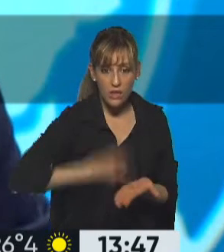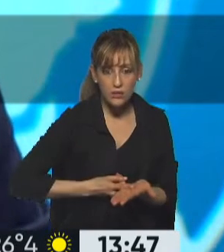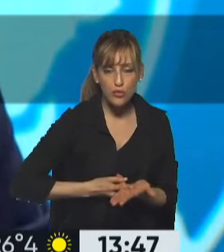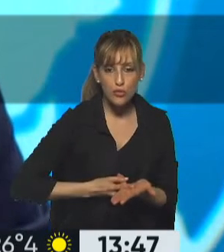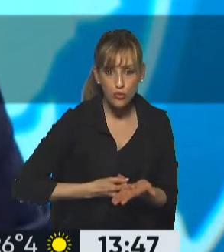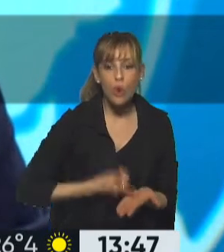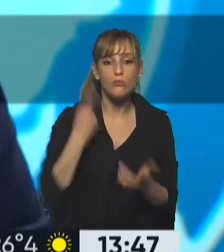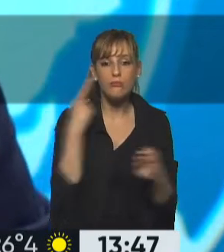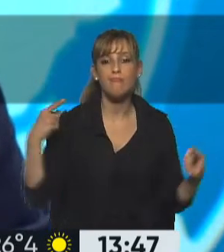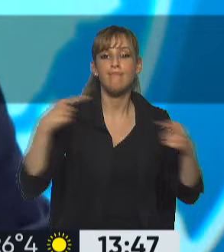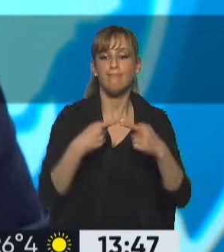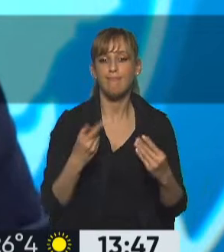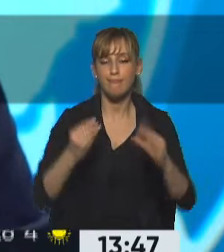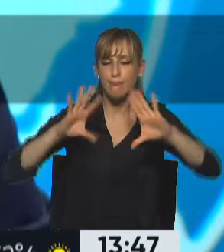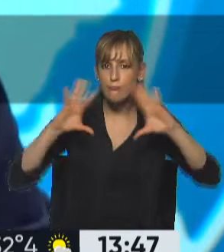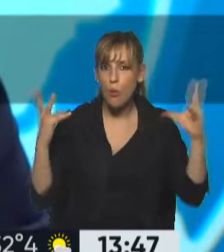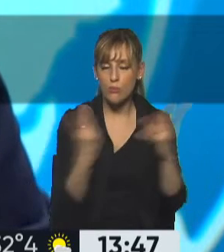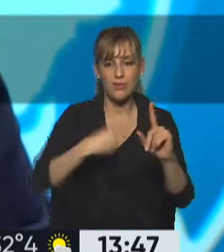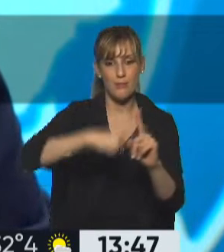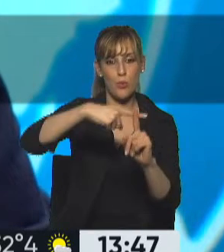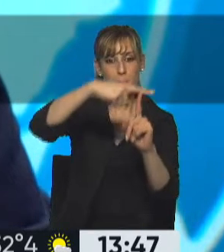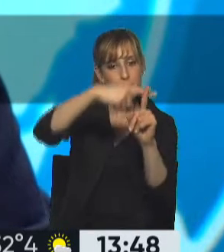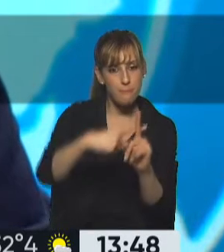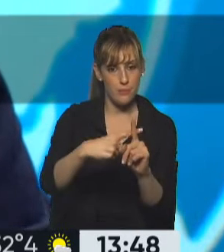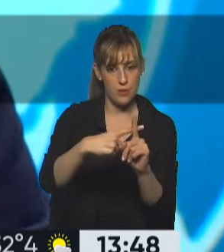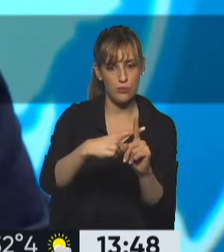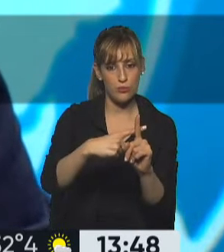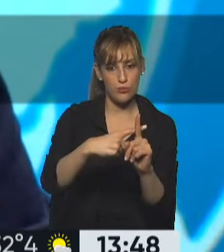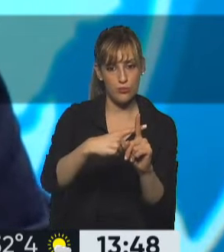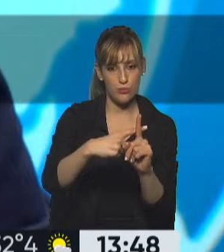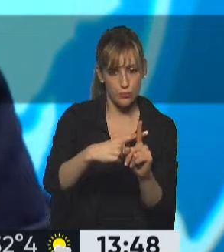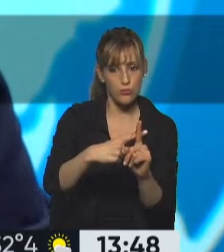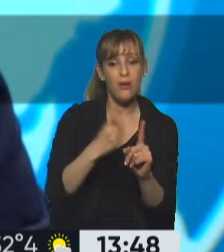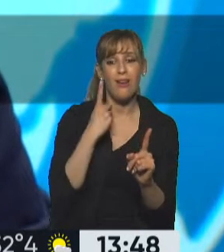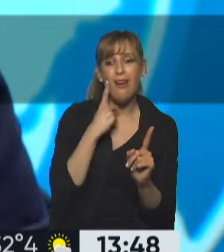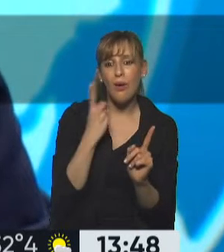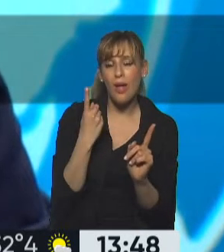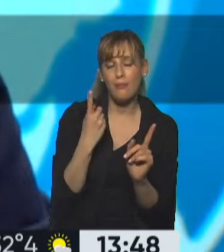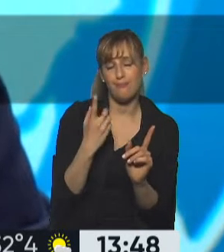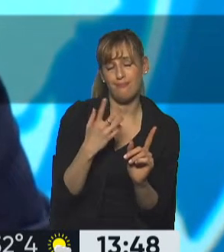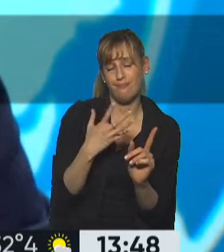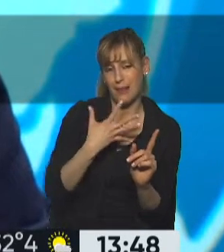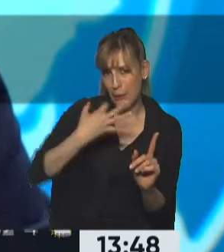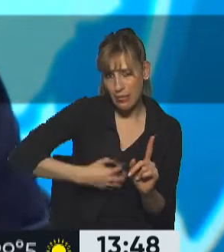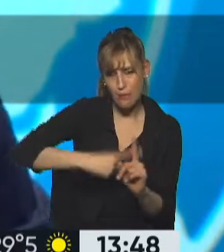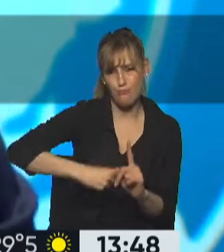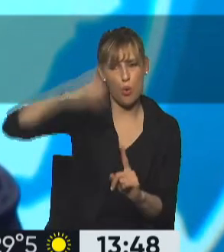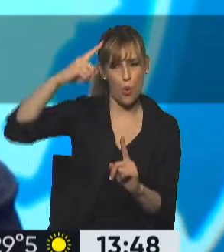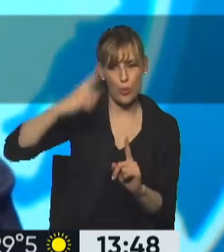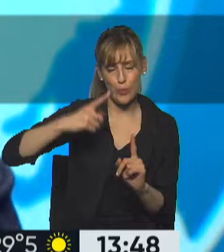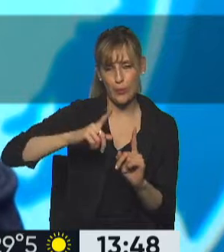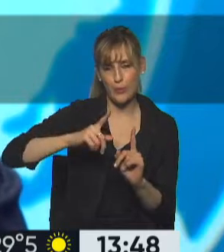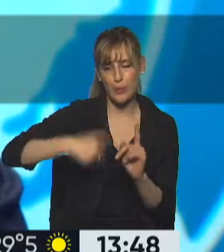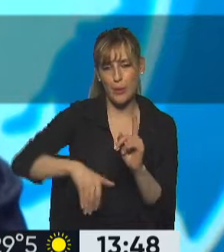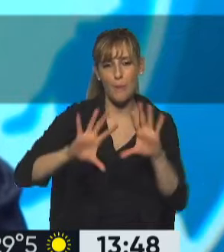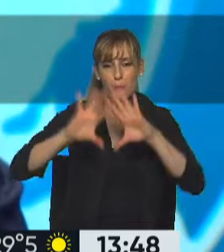by the end of the century. In other words, we are headed for a global catastrophe. The